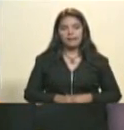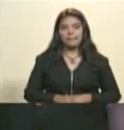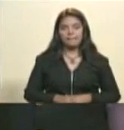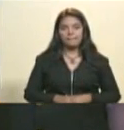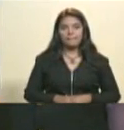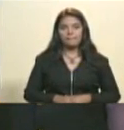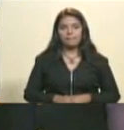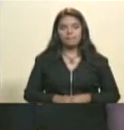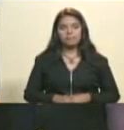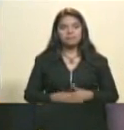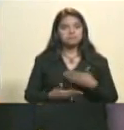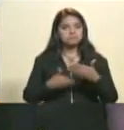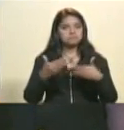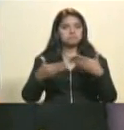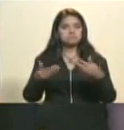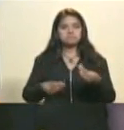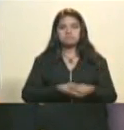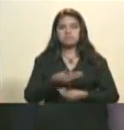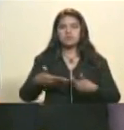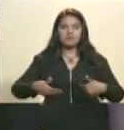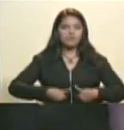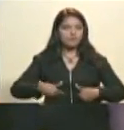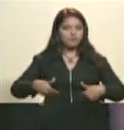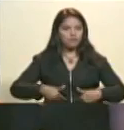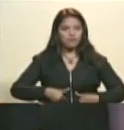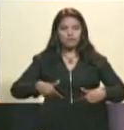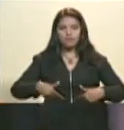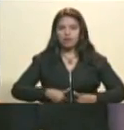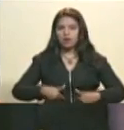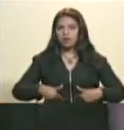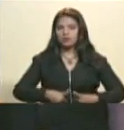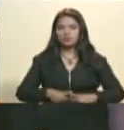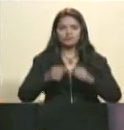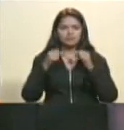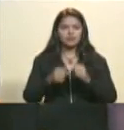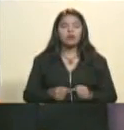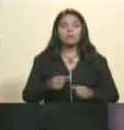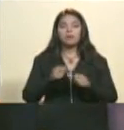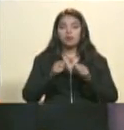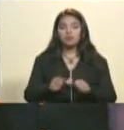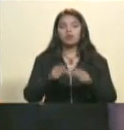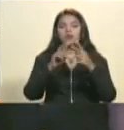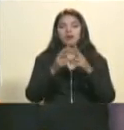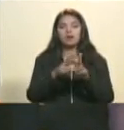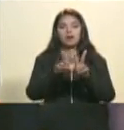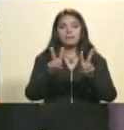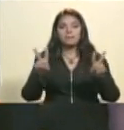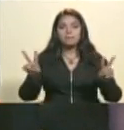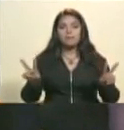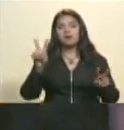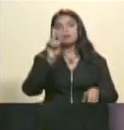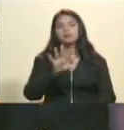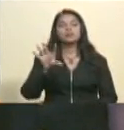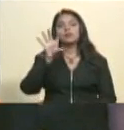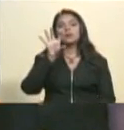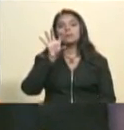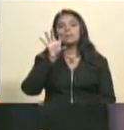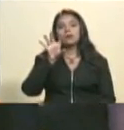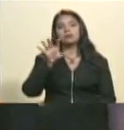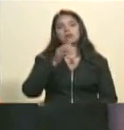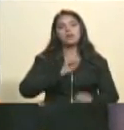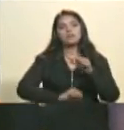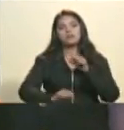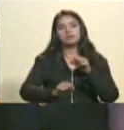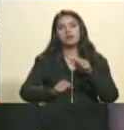quien viene haciendo un esfuerzo superlativo para preservar la paz de la nación y evitar